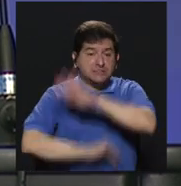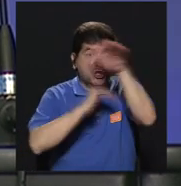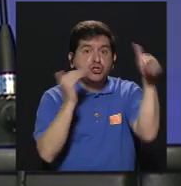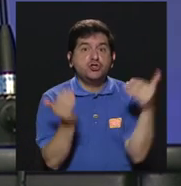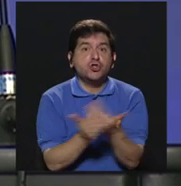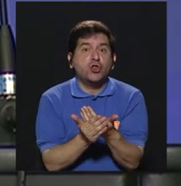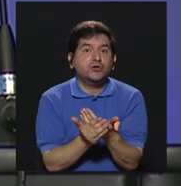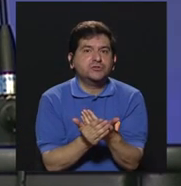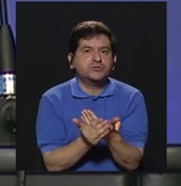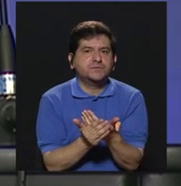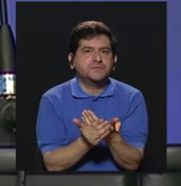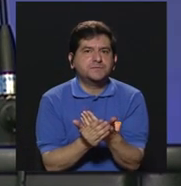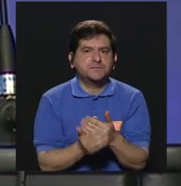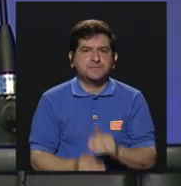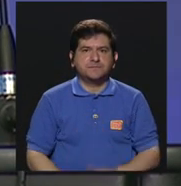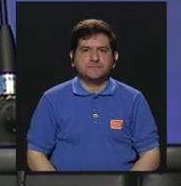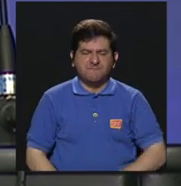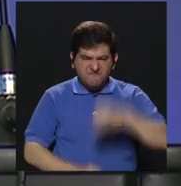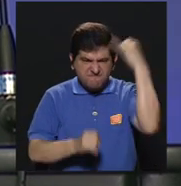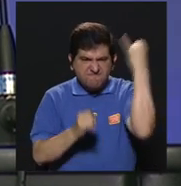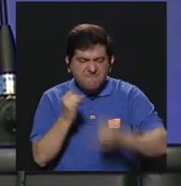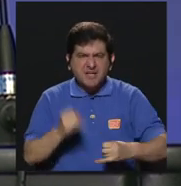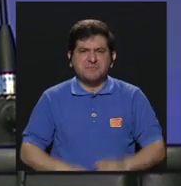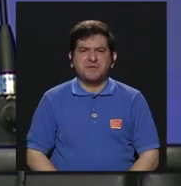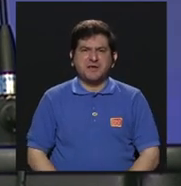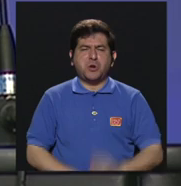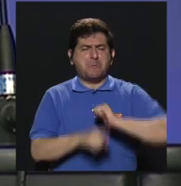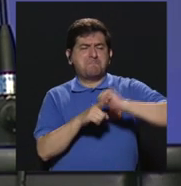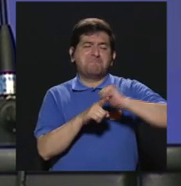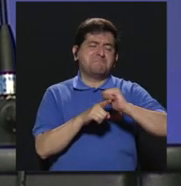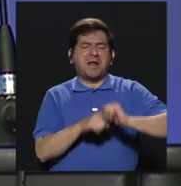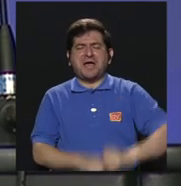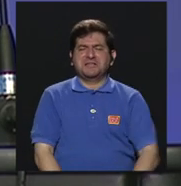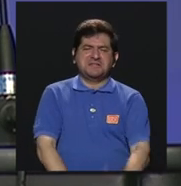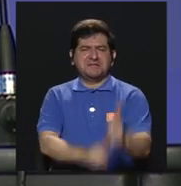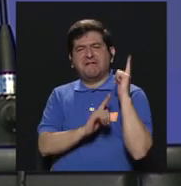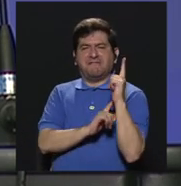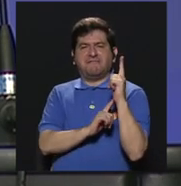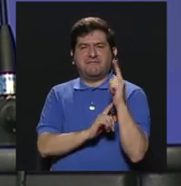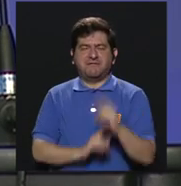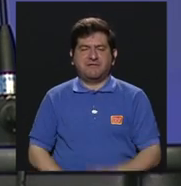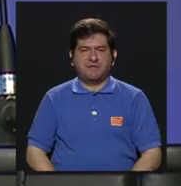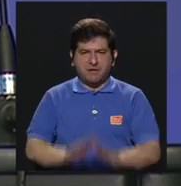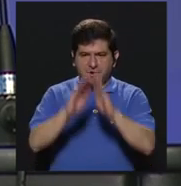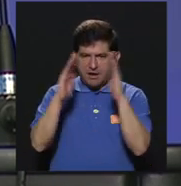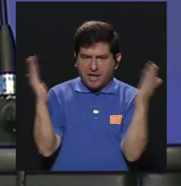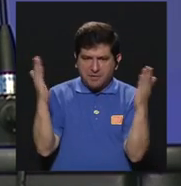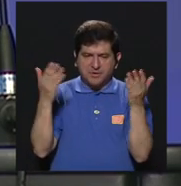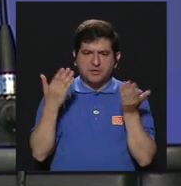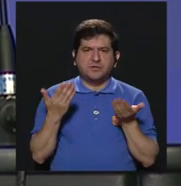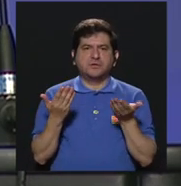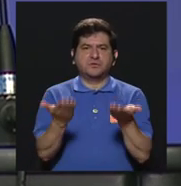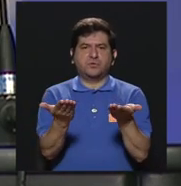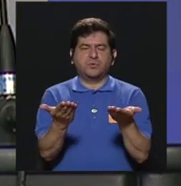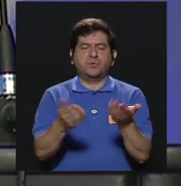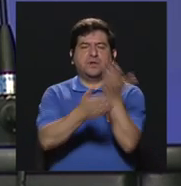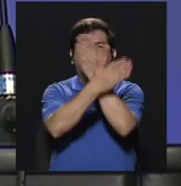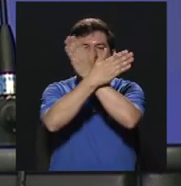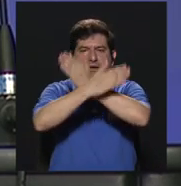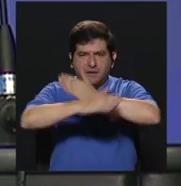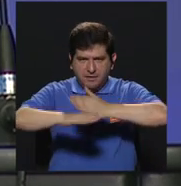todos, puso fin a los entrenamientos armados y abrió el camino a una